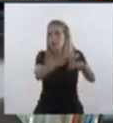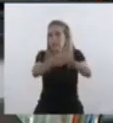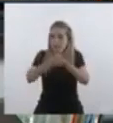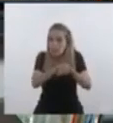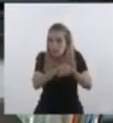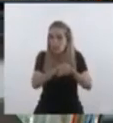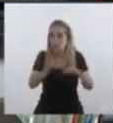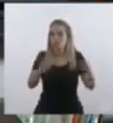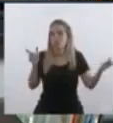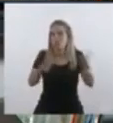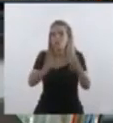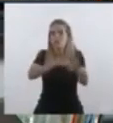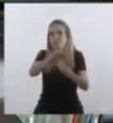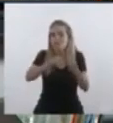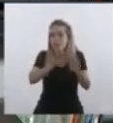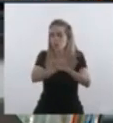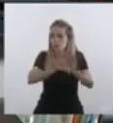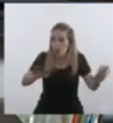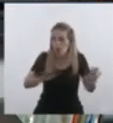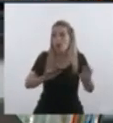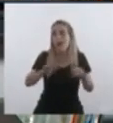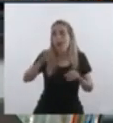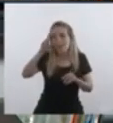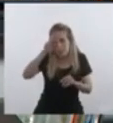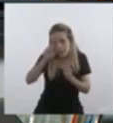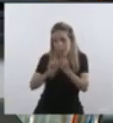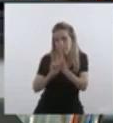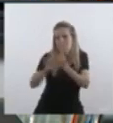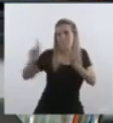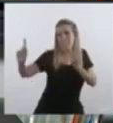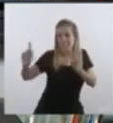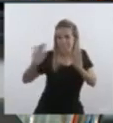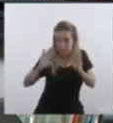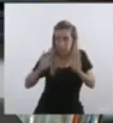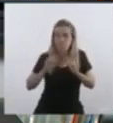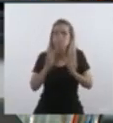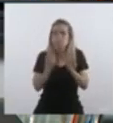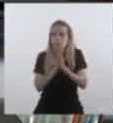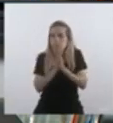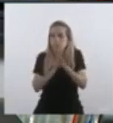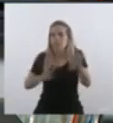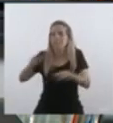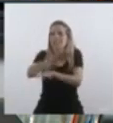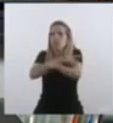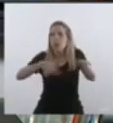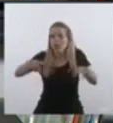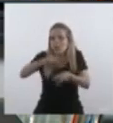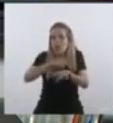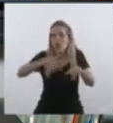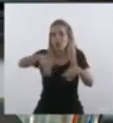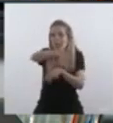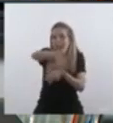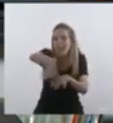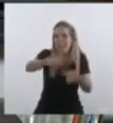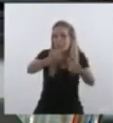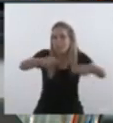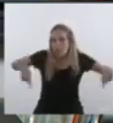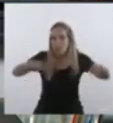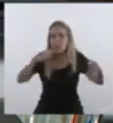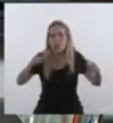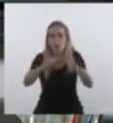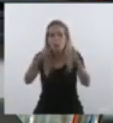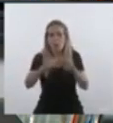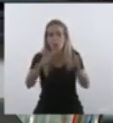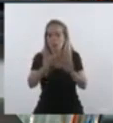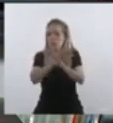recuperar el distanciamiento, bajar la circulación y de ese modo volver a ganar